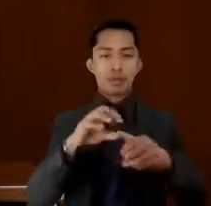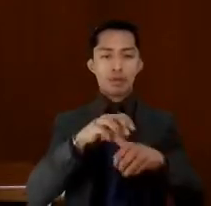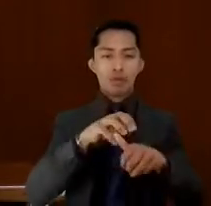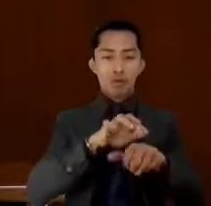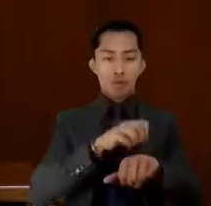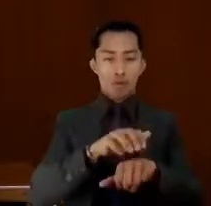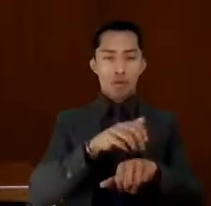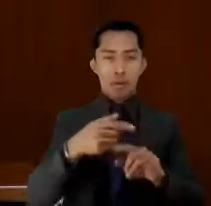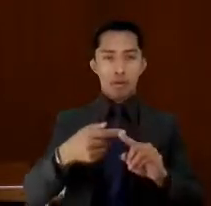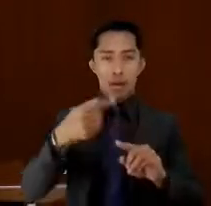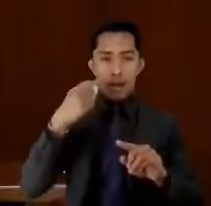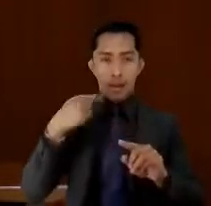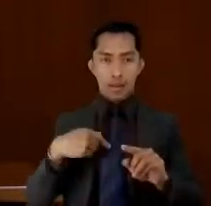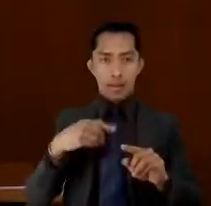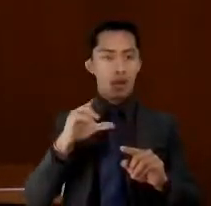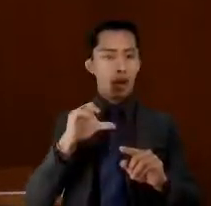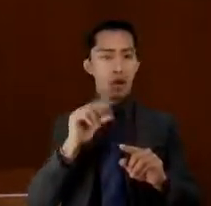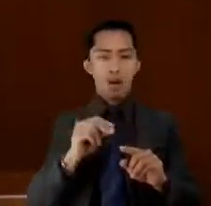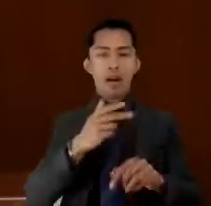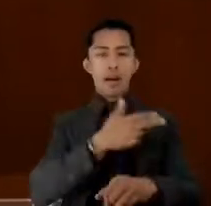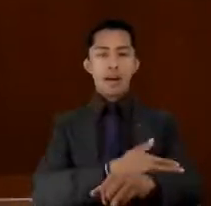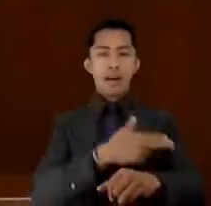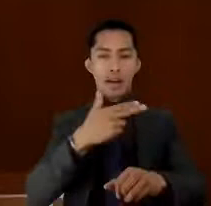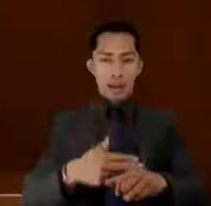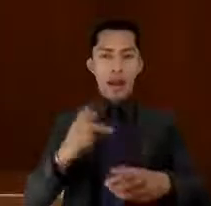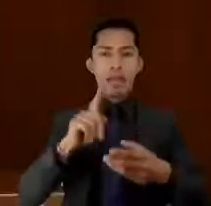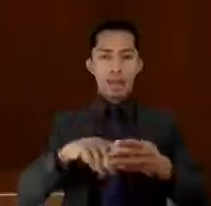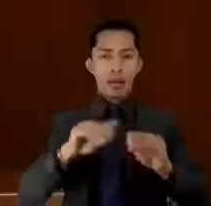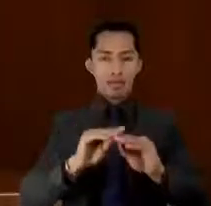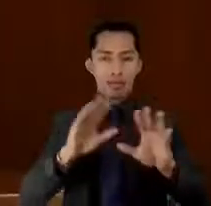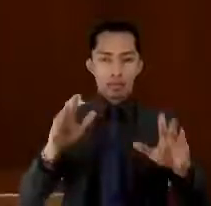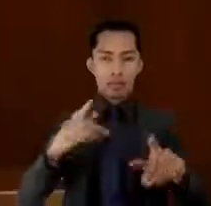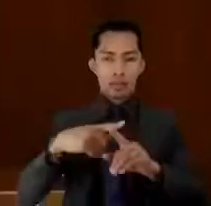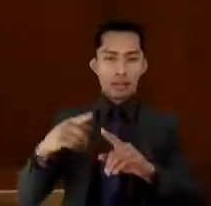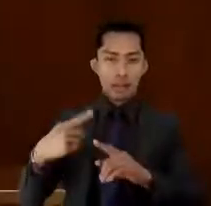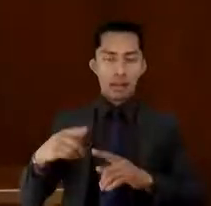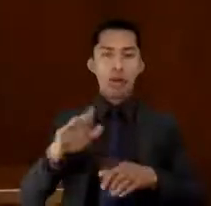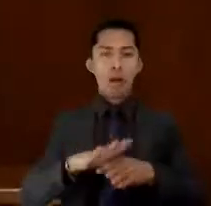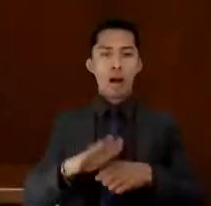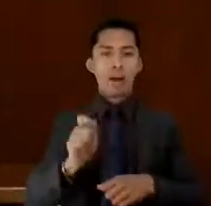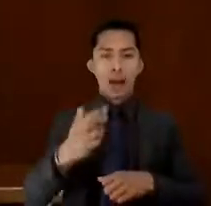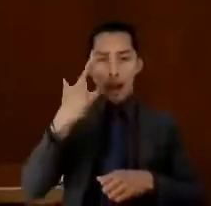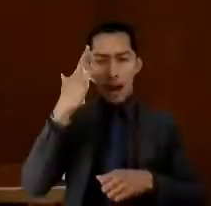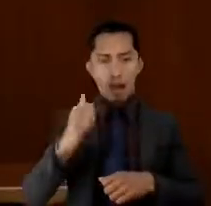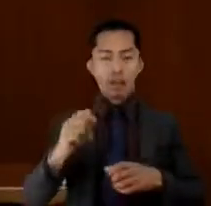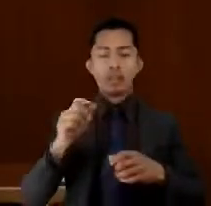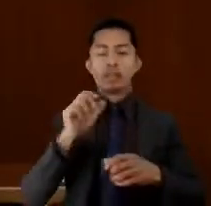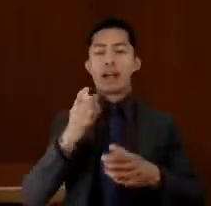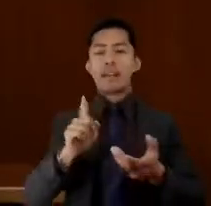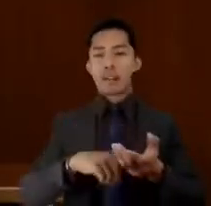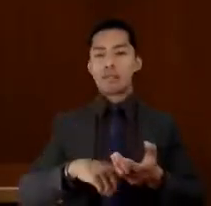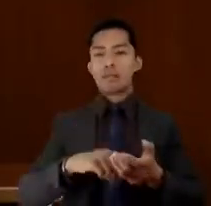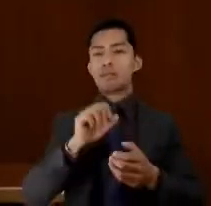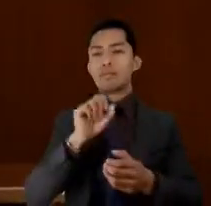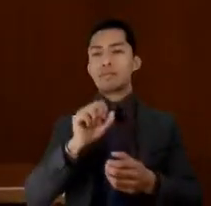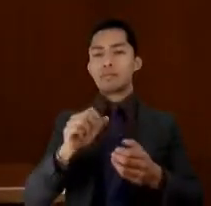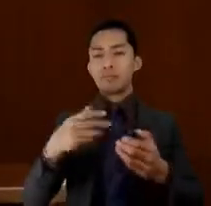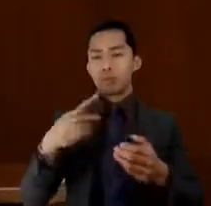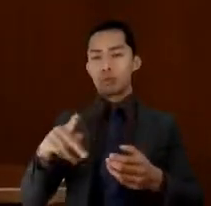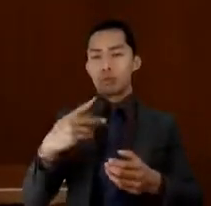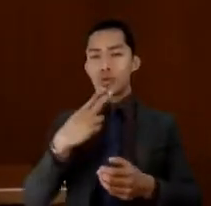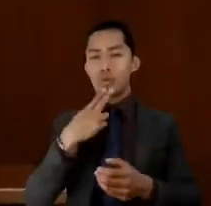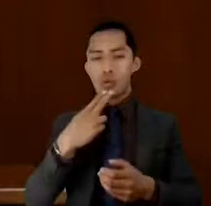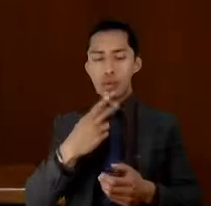anteriores no se exceptuarán de la transparencia y fiscalización superior por razones de seguridad nacional y deberán ser utilizadas